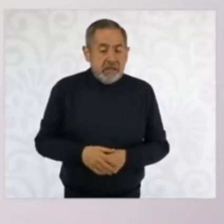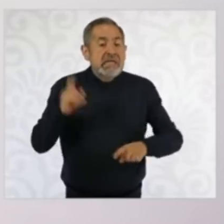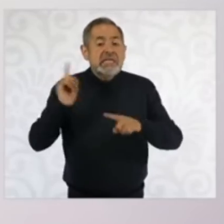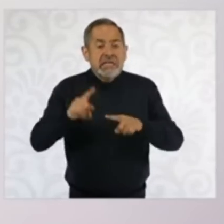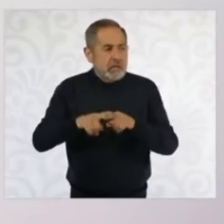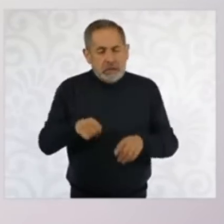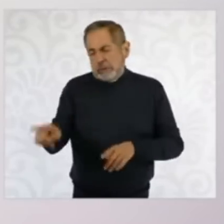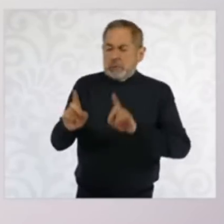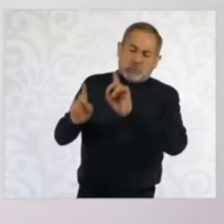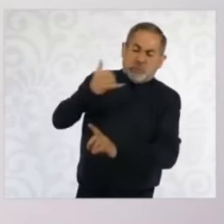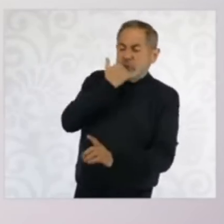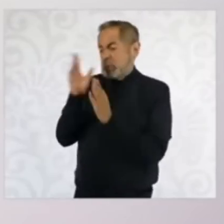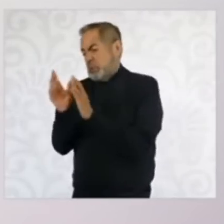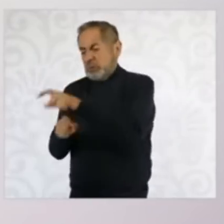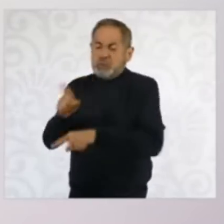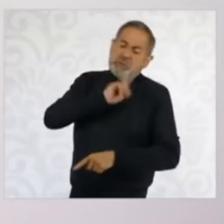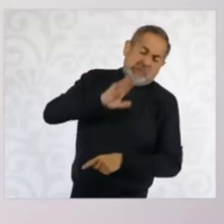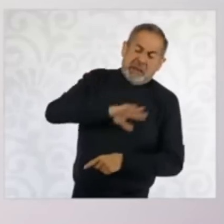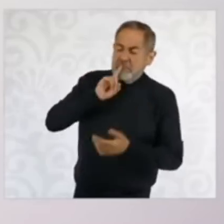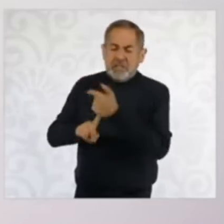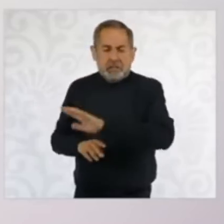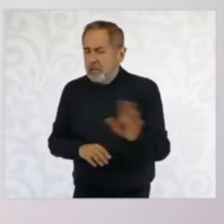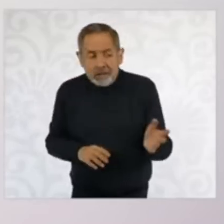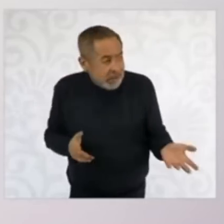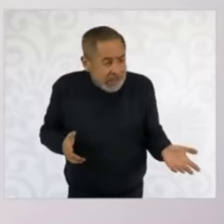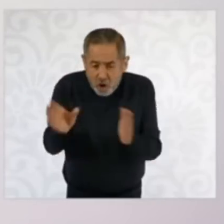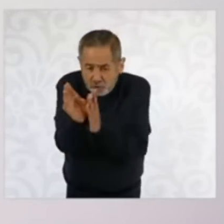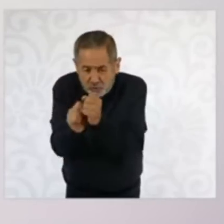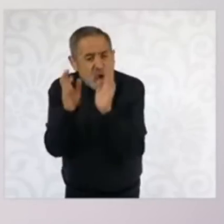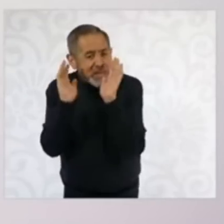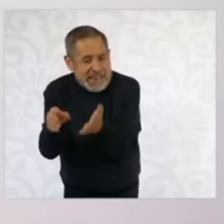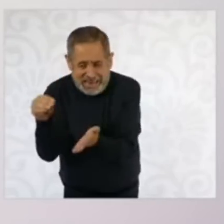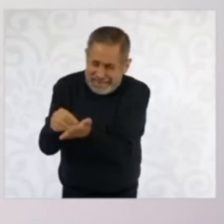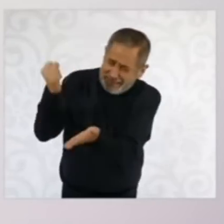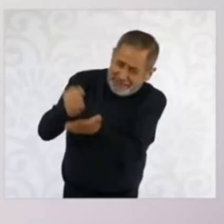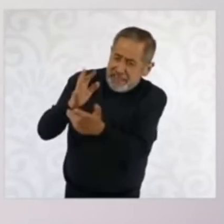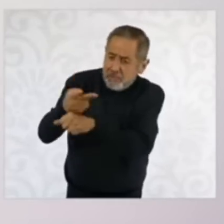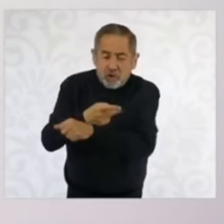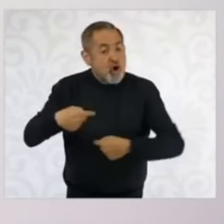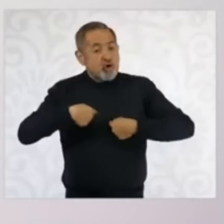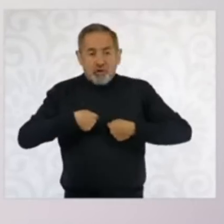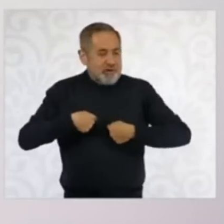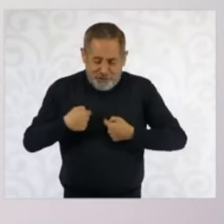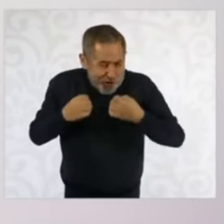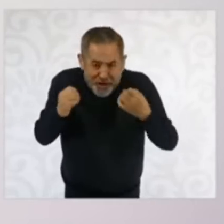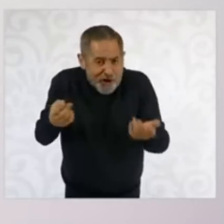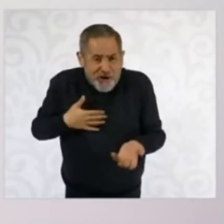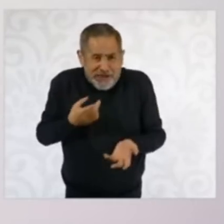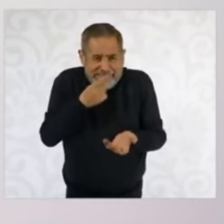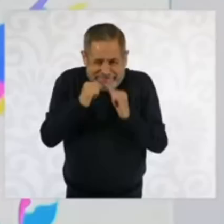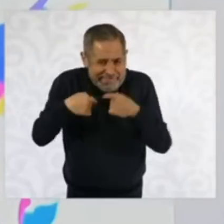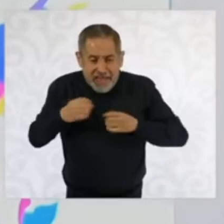poniendo en duda la reforma constitucional, que ya es parte de la Constitución, no es la presidenta de la República,